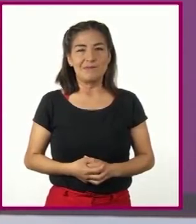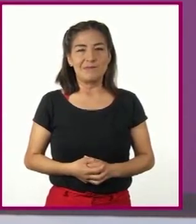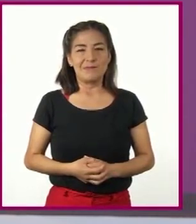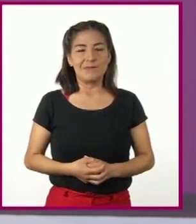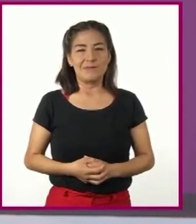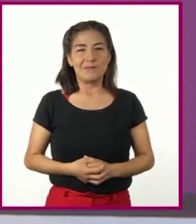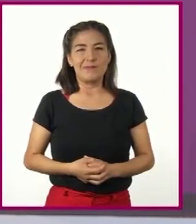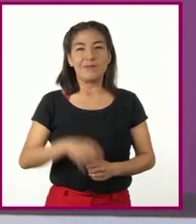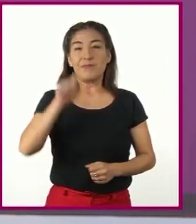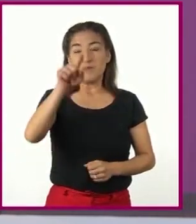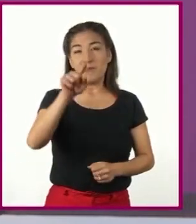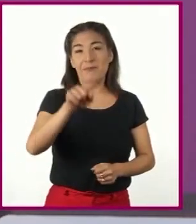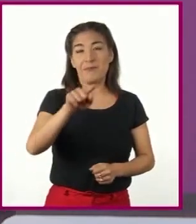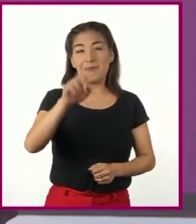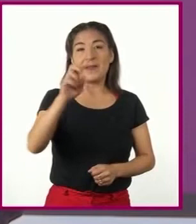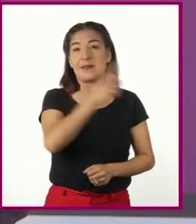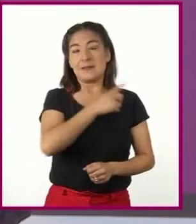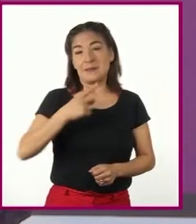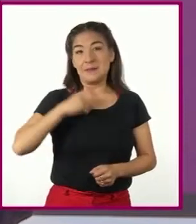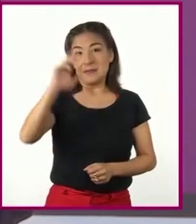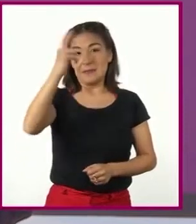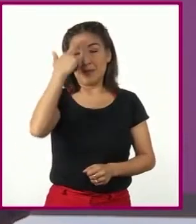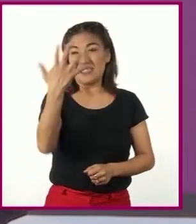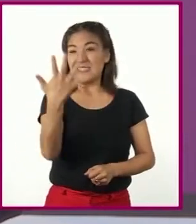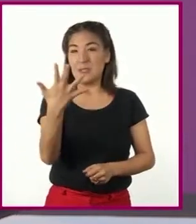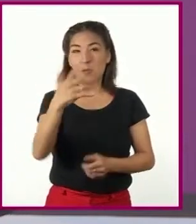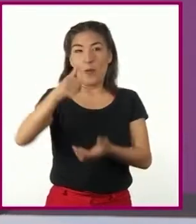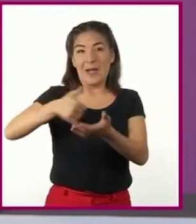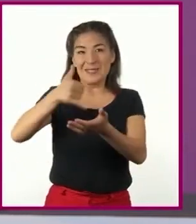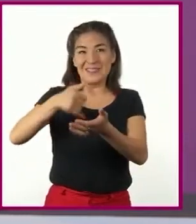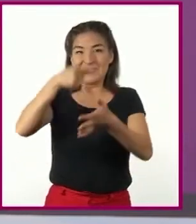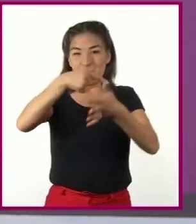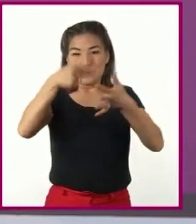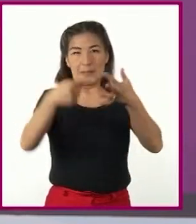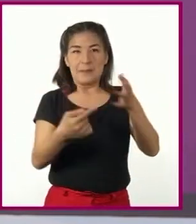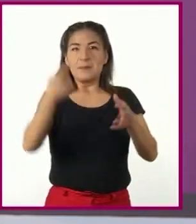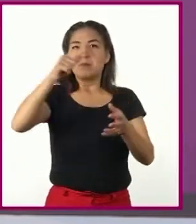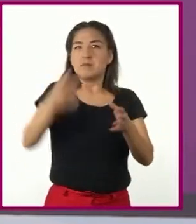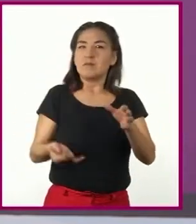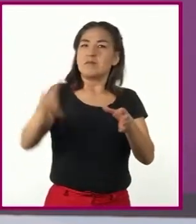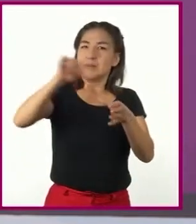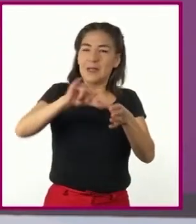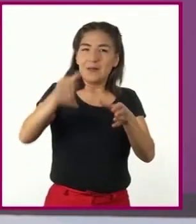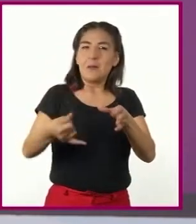Recuerden que tenemos que mezclar nuestros 5 aceites para poder hacer nuestra mezcla.